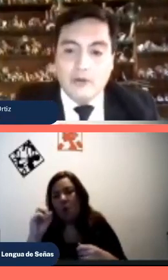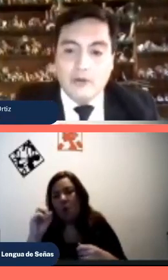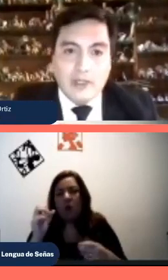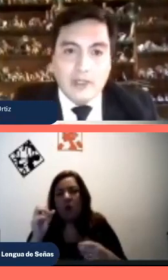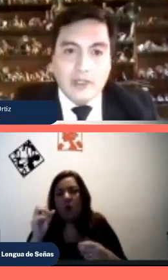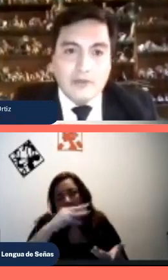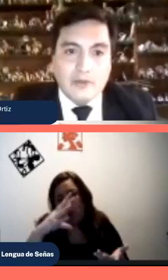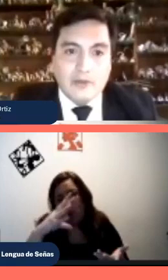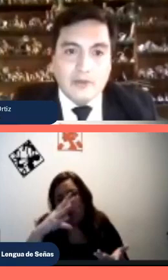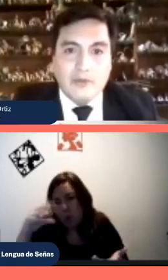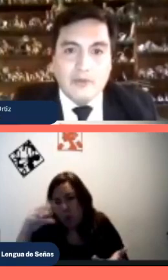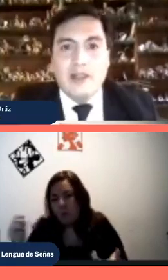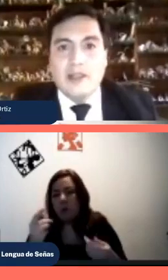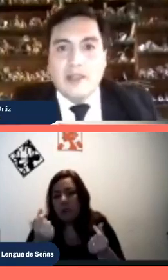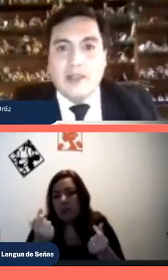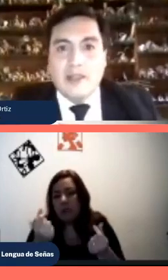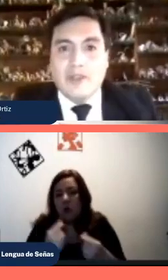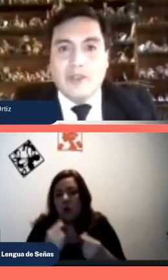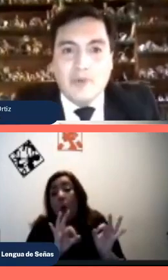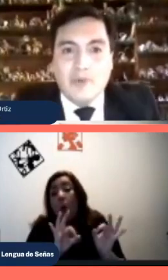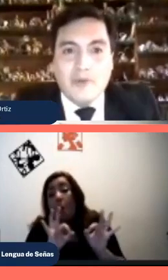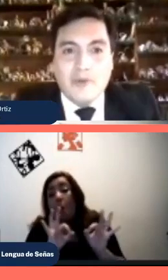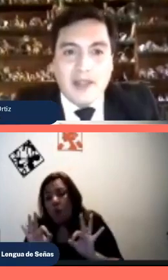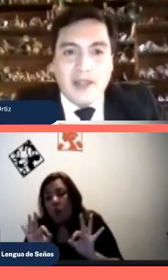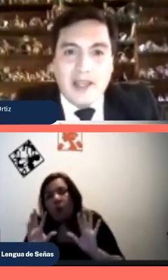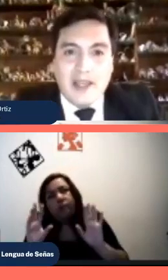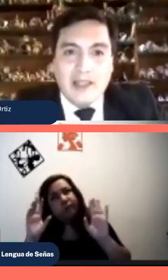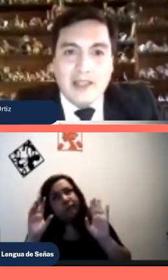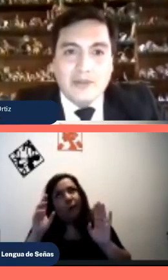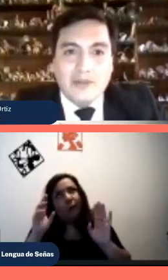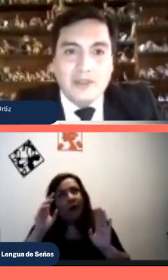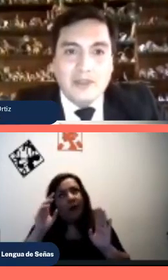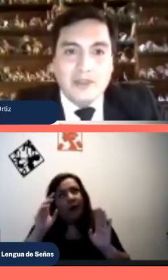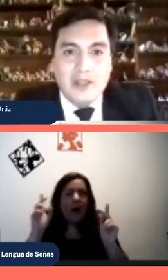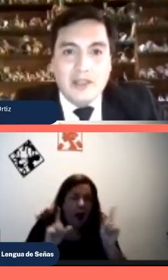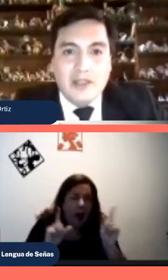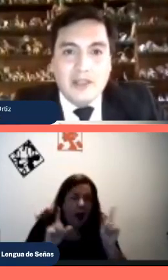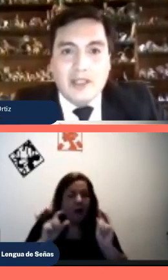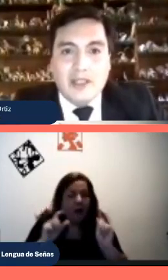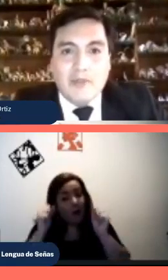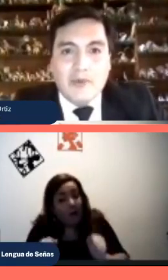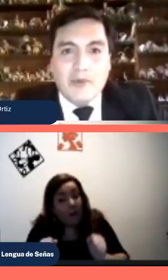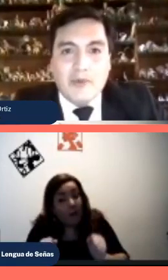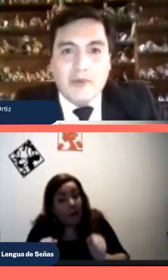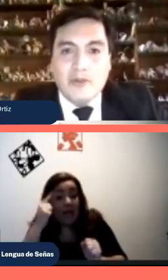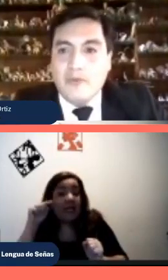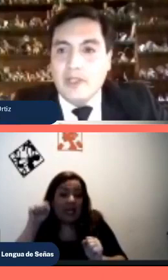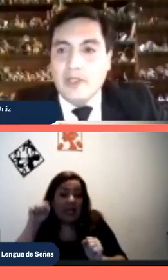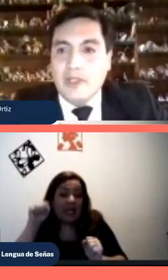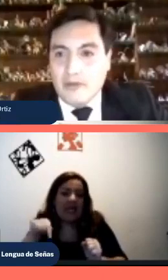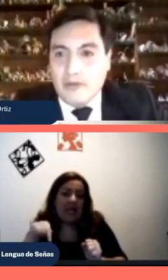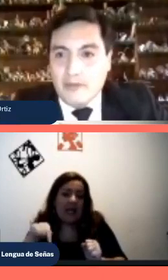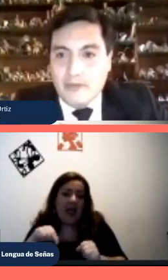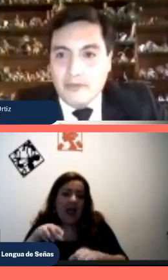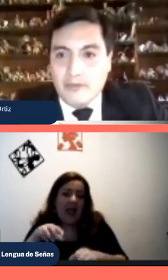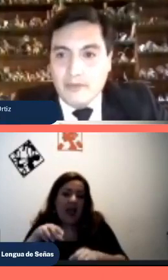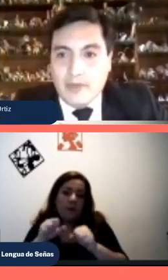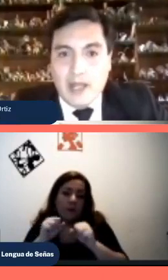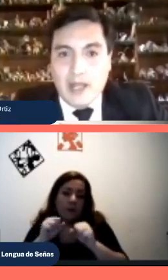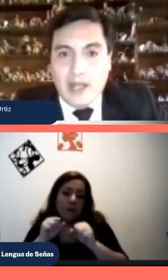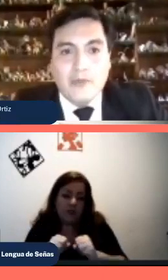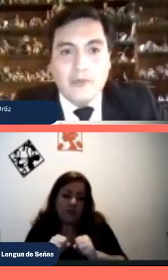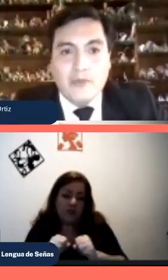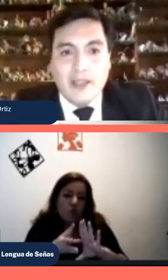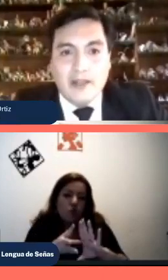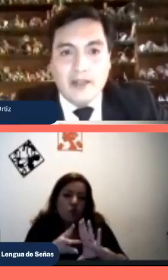o una hipótesis un poco más arriesgada que nos dice que este animal podría ser un filtrador,